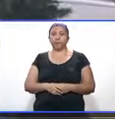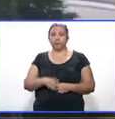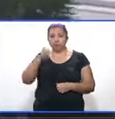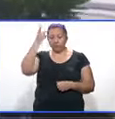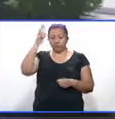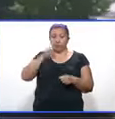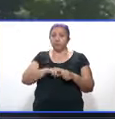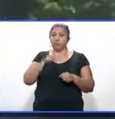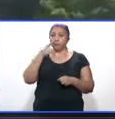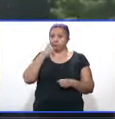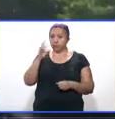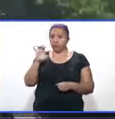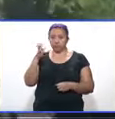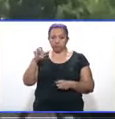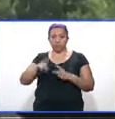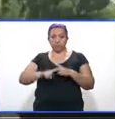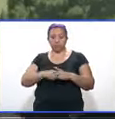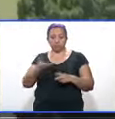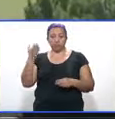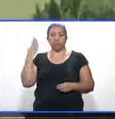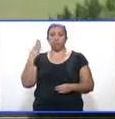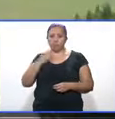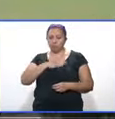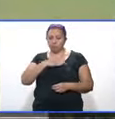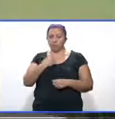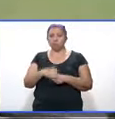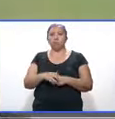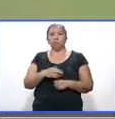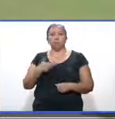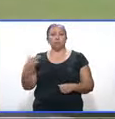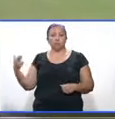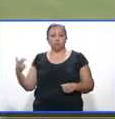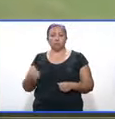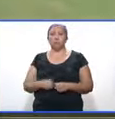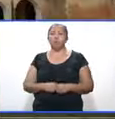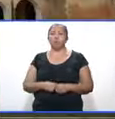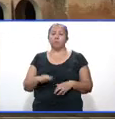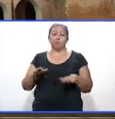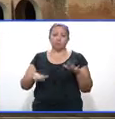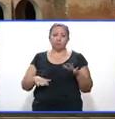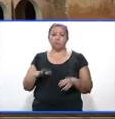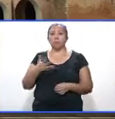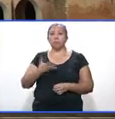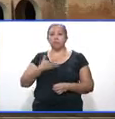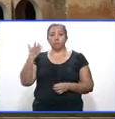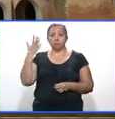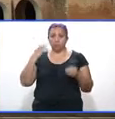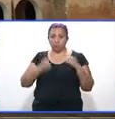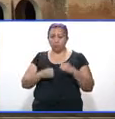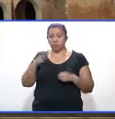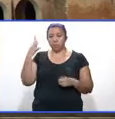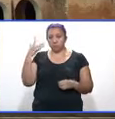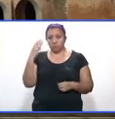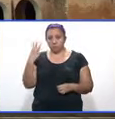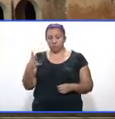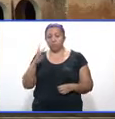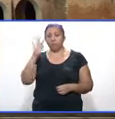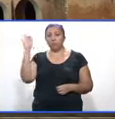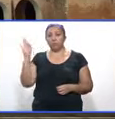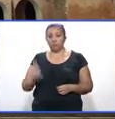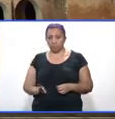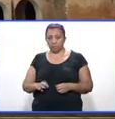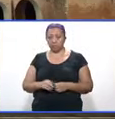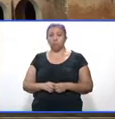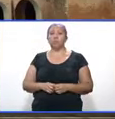directivo resaltó que enero inició con buenos números para los hoteles de la entidad, que en promedio se alcanzó la ocupación del 54% de